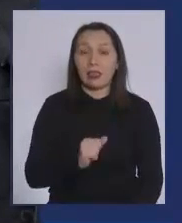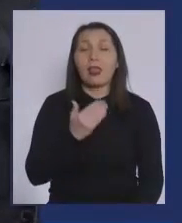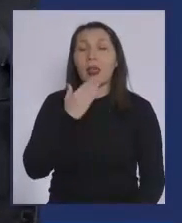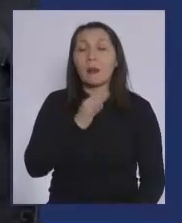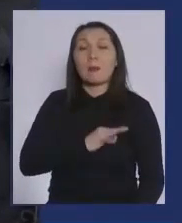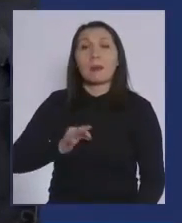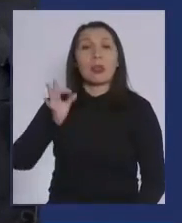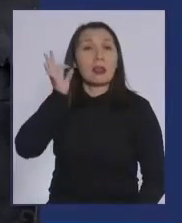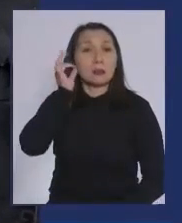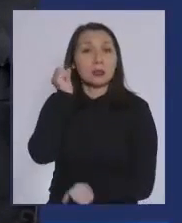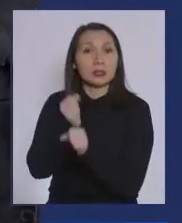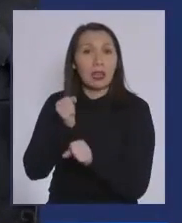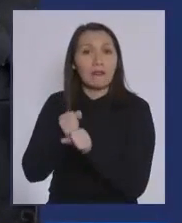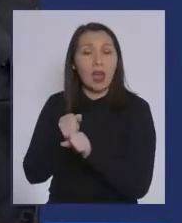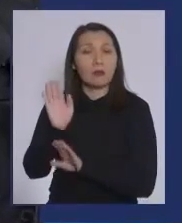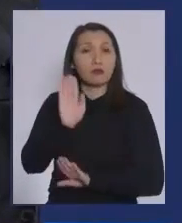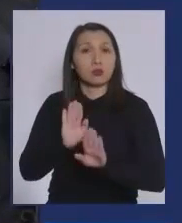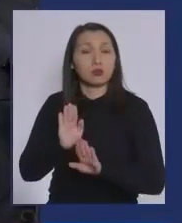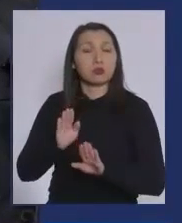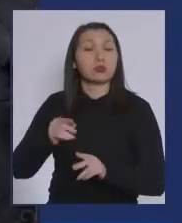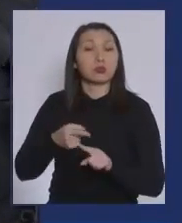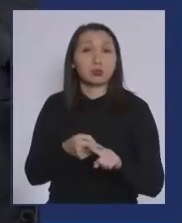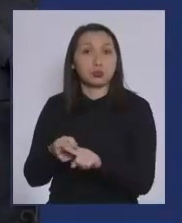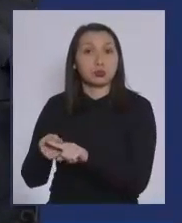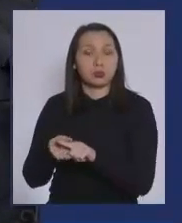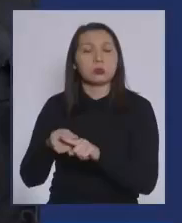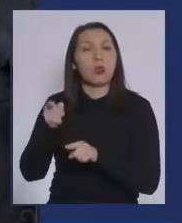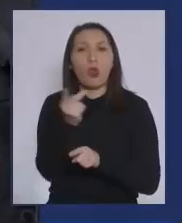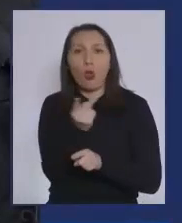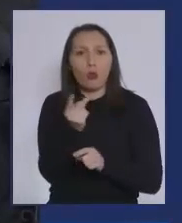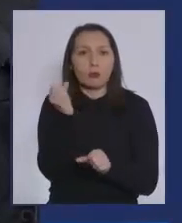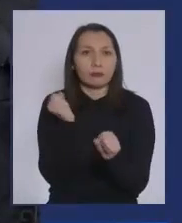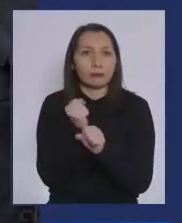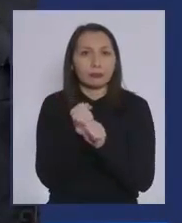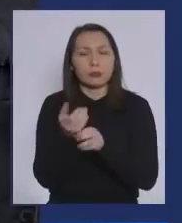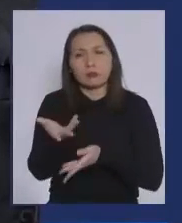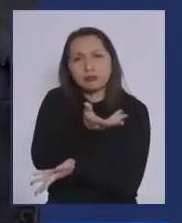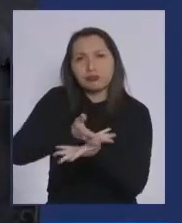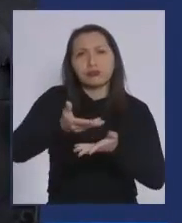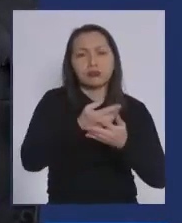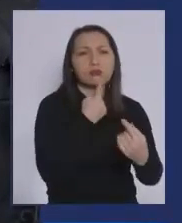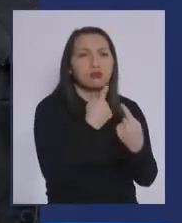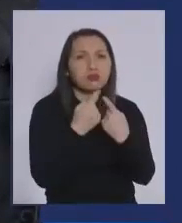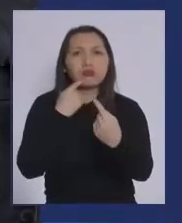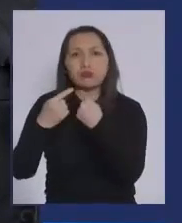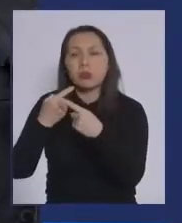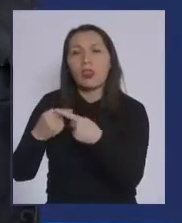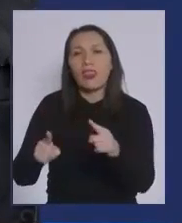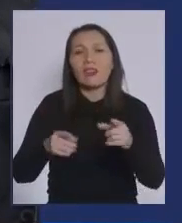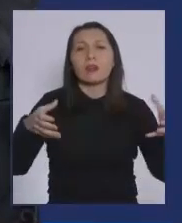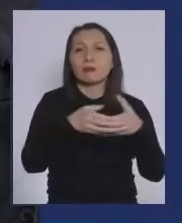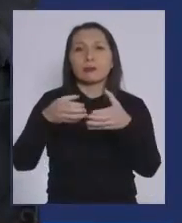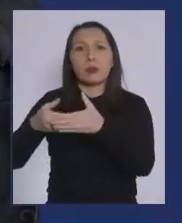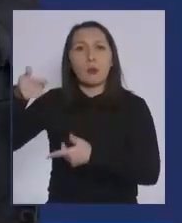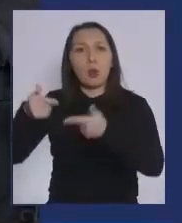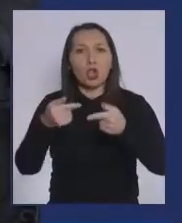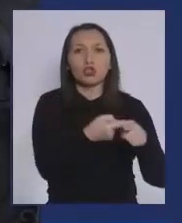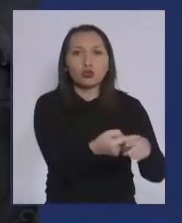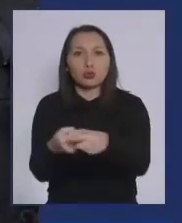del trabajo y previsión social que avancen en un diálogo con los diferentes sectores políticos y sociales de nuestro